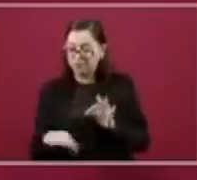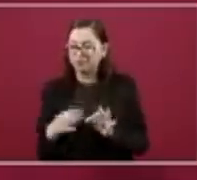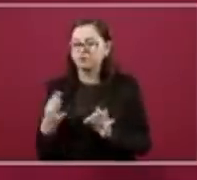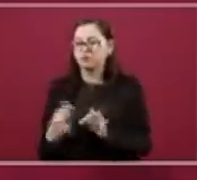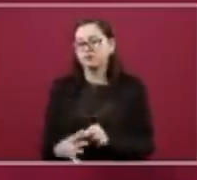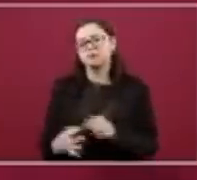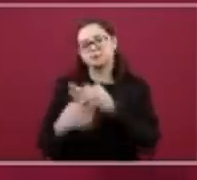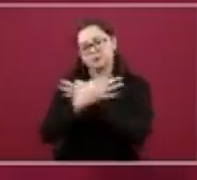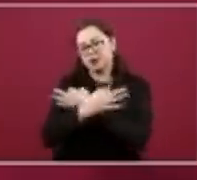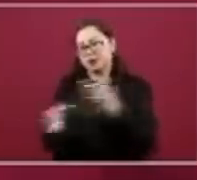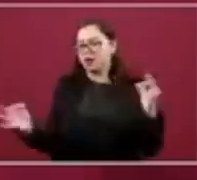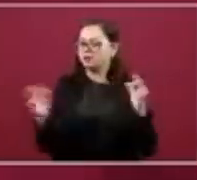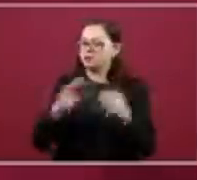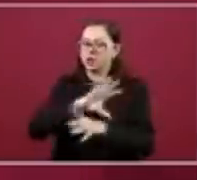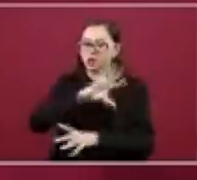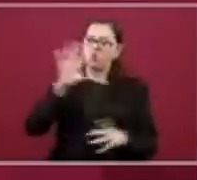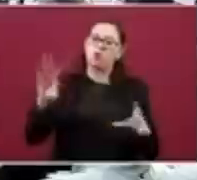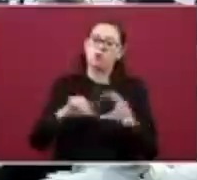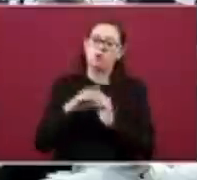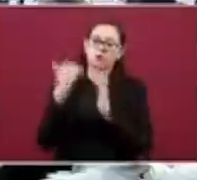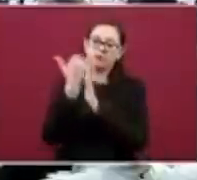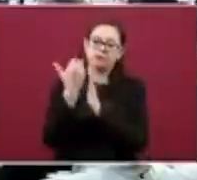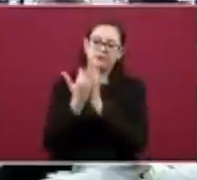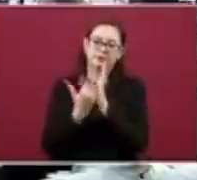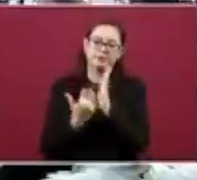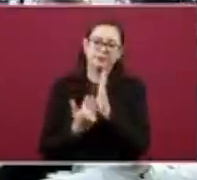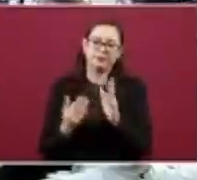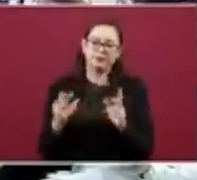todo el planteamiento con respecto a eso.